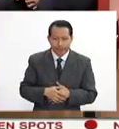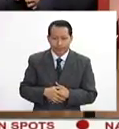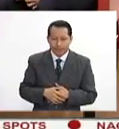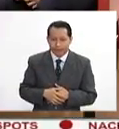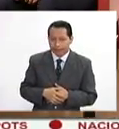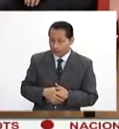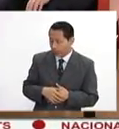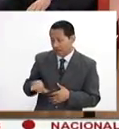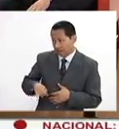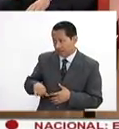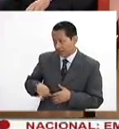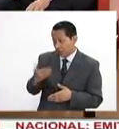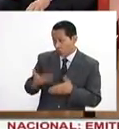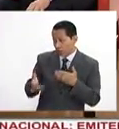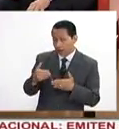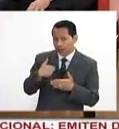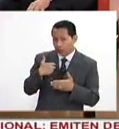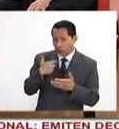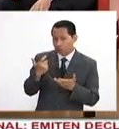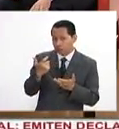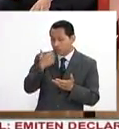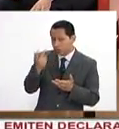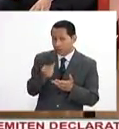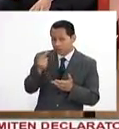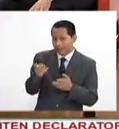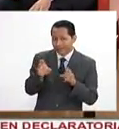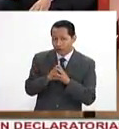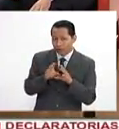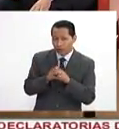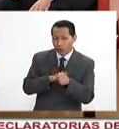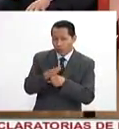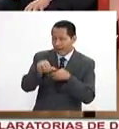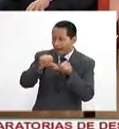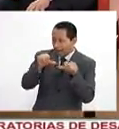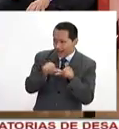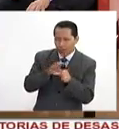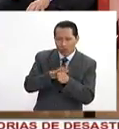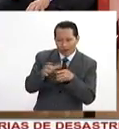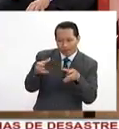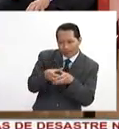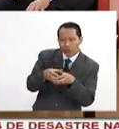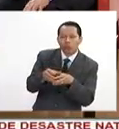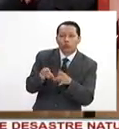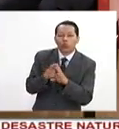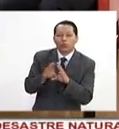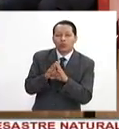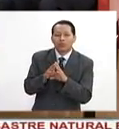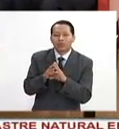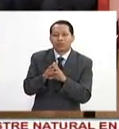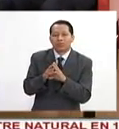Pues interesante. Ahora me gustaría ver qué área, qué sector es la que más estaría